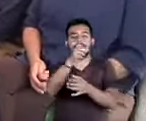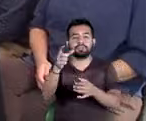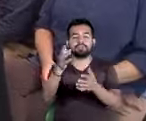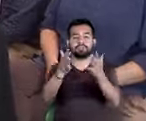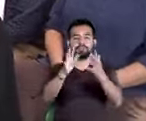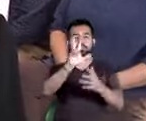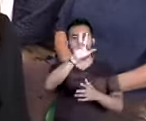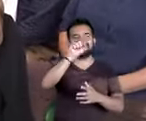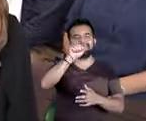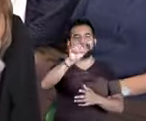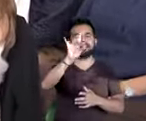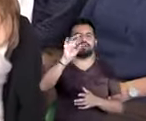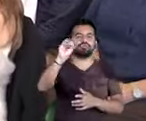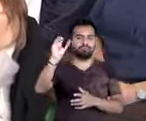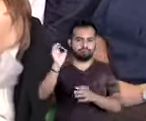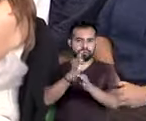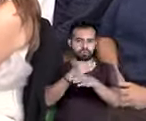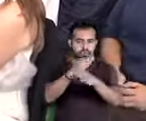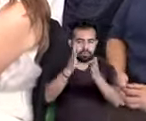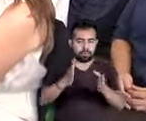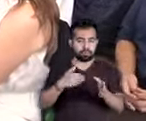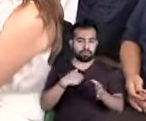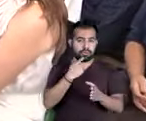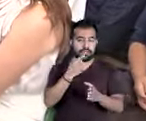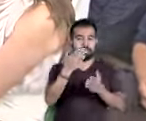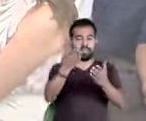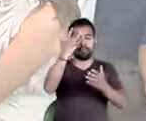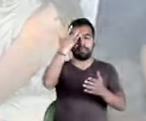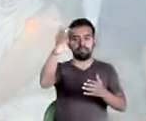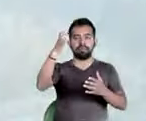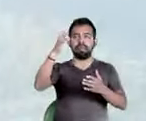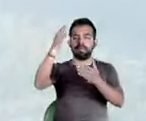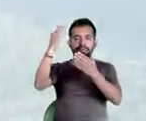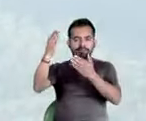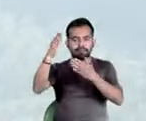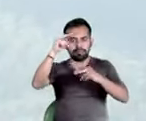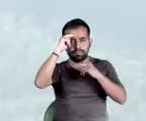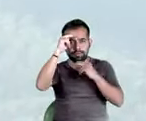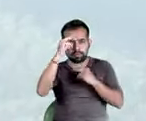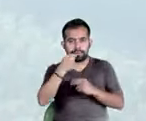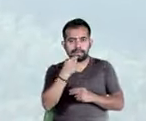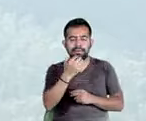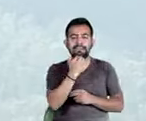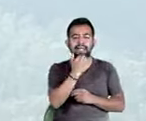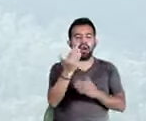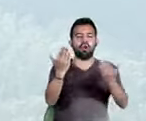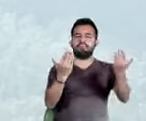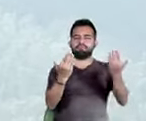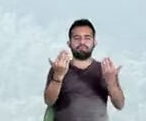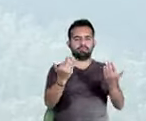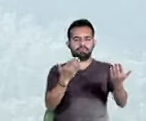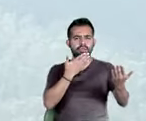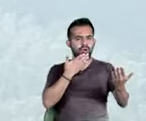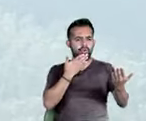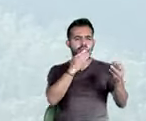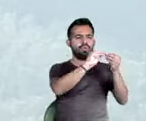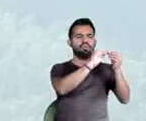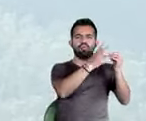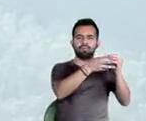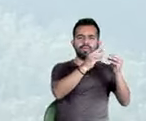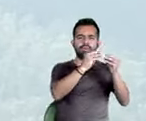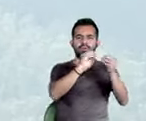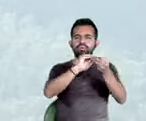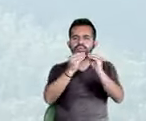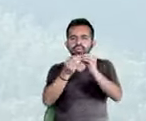funcionarios. Digo esto porque muchas veces a nivel de los medios de comunicación de la ciudadanía se preguntan y se hacen comparaciones del número de funcionarios de